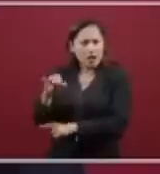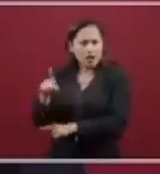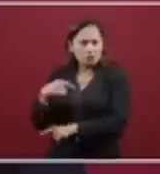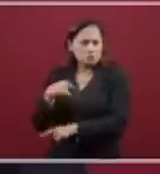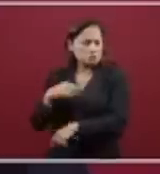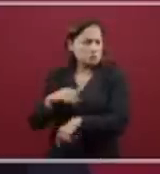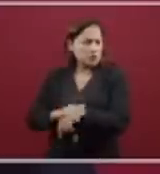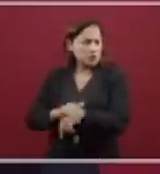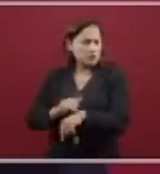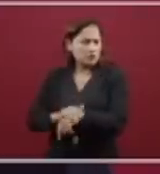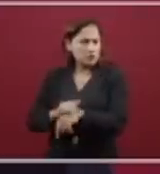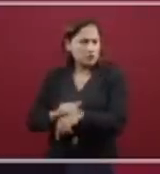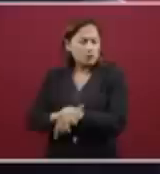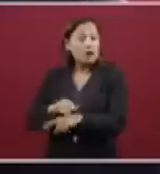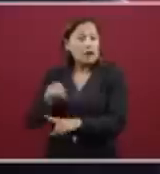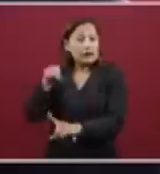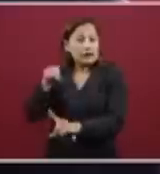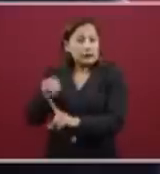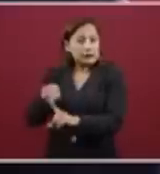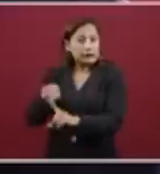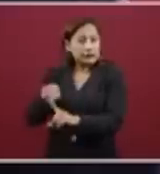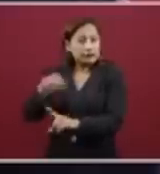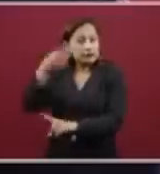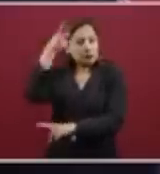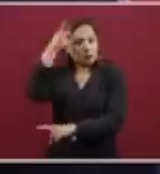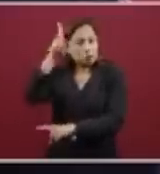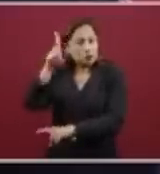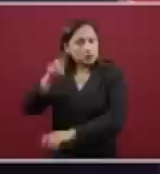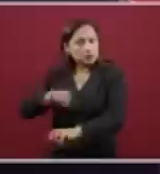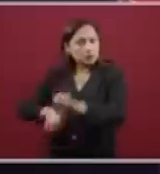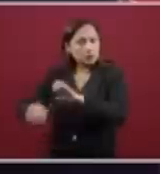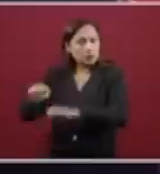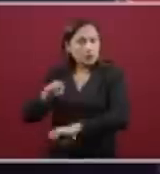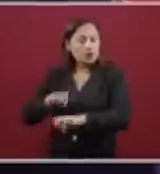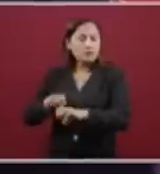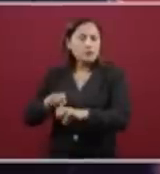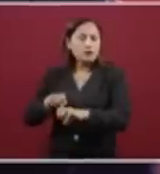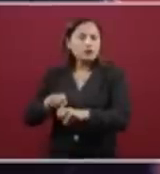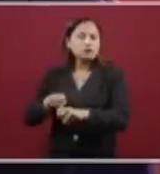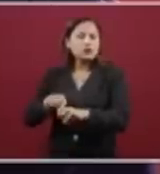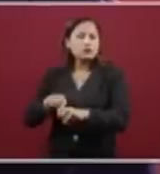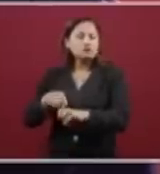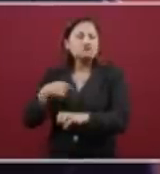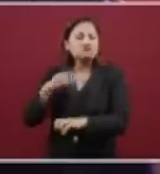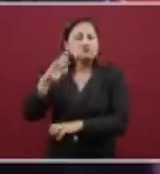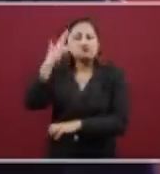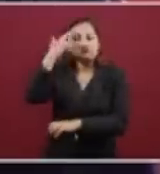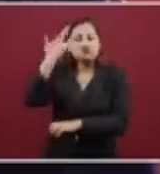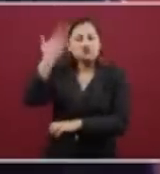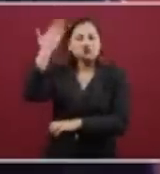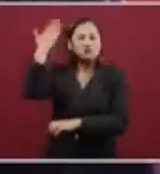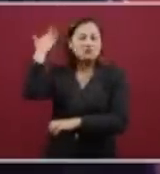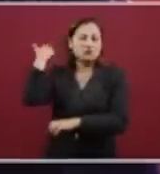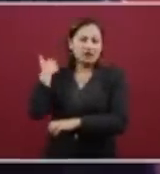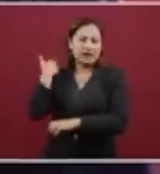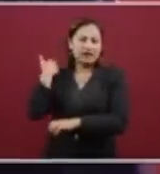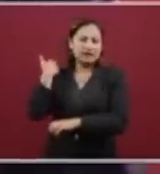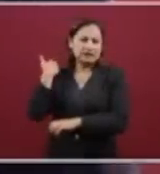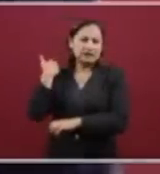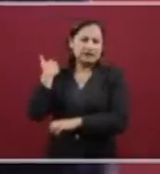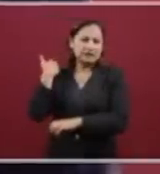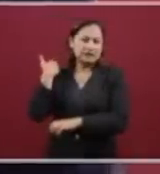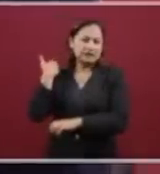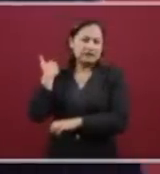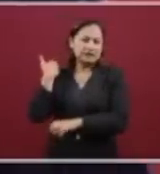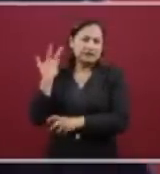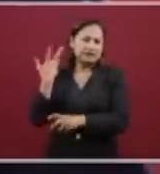que a pesar de la guerra sucia emprendida por